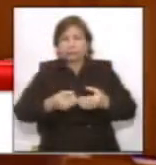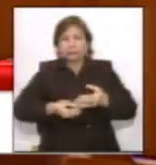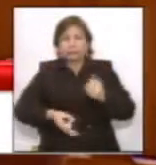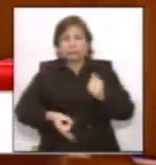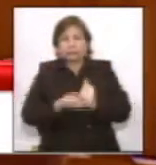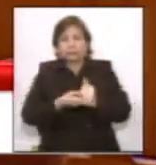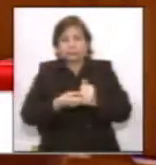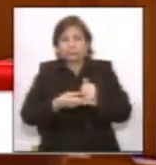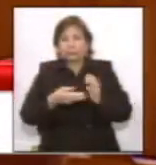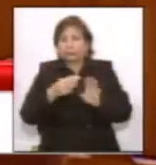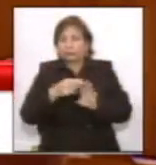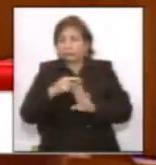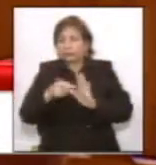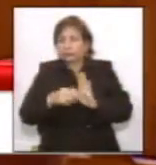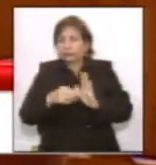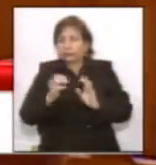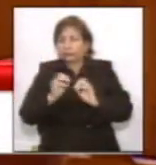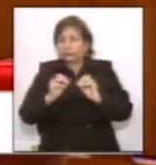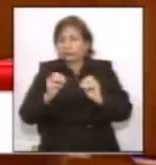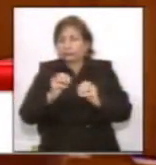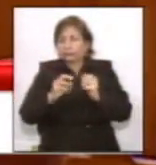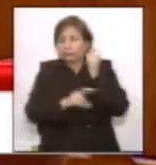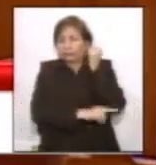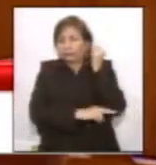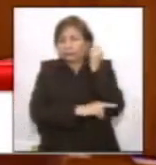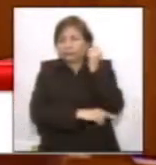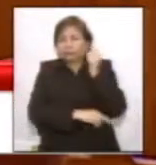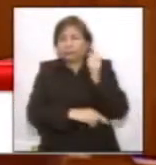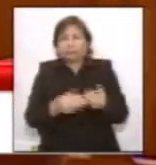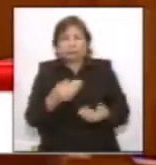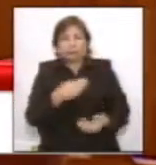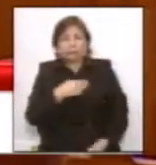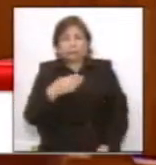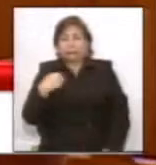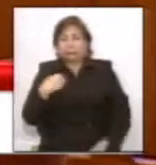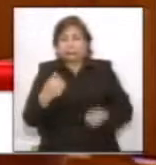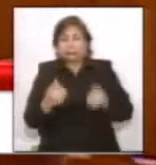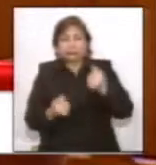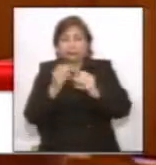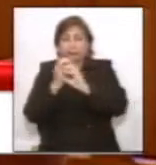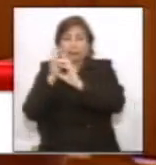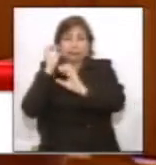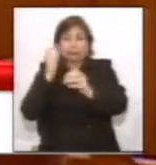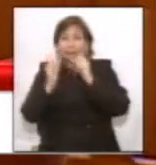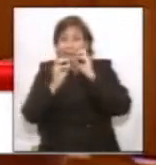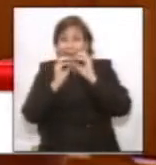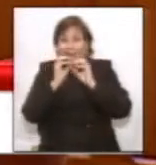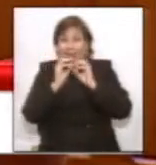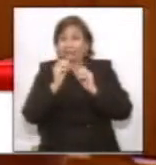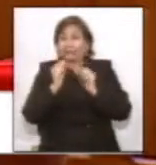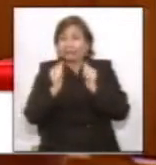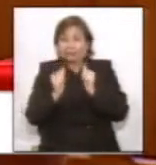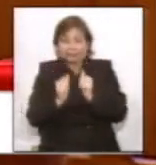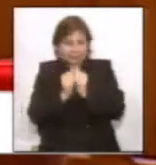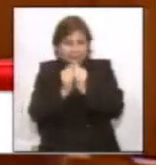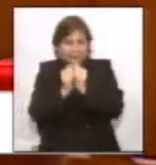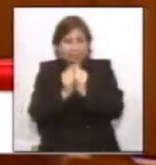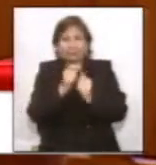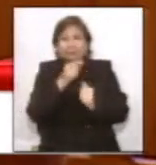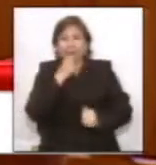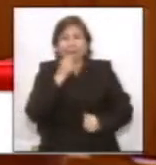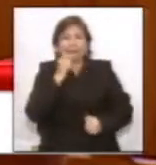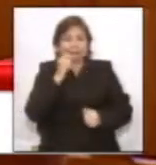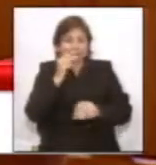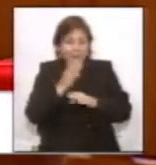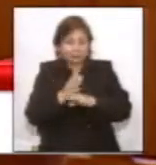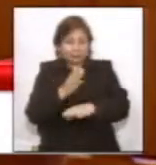asegurar la conectividad de telecomunicaciones a nivel nacional, el Ministerio de Transportes y Comunicaciones, de la mano con el sector privado,